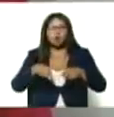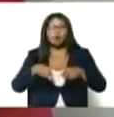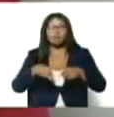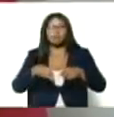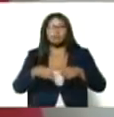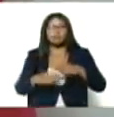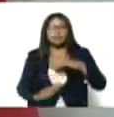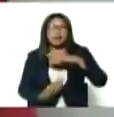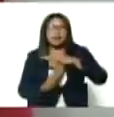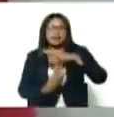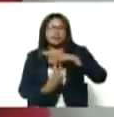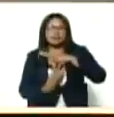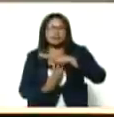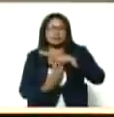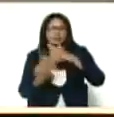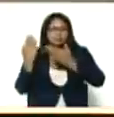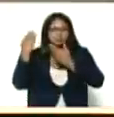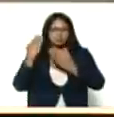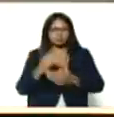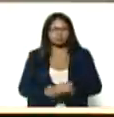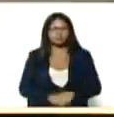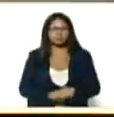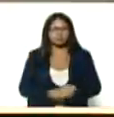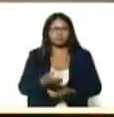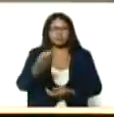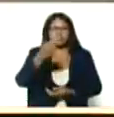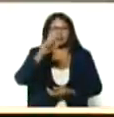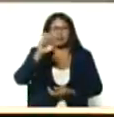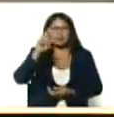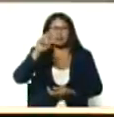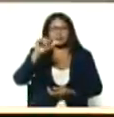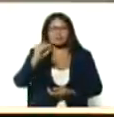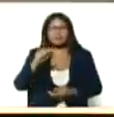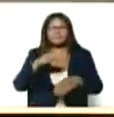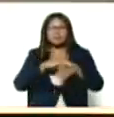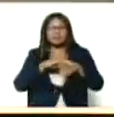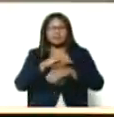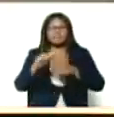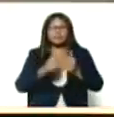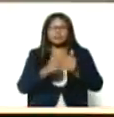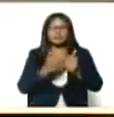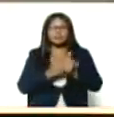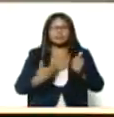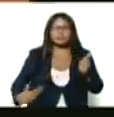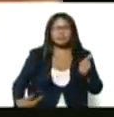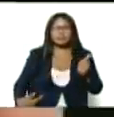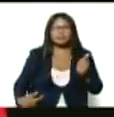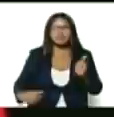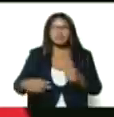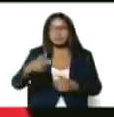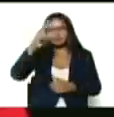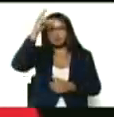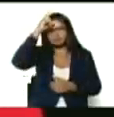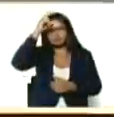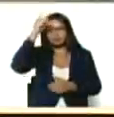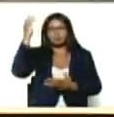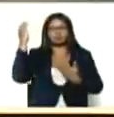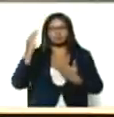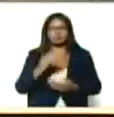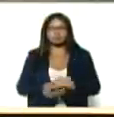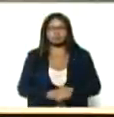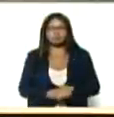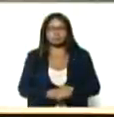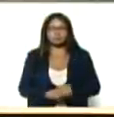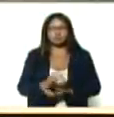Juvenil. Oliver. Gracie Barrios, ministra y vicepresidenta de Lara y Falcón.